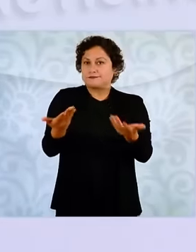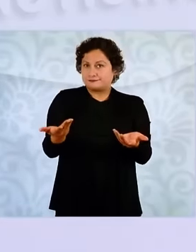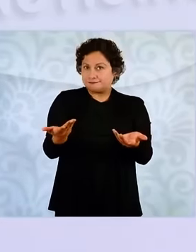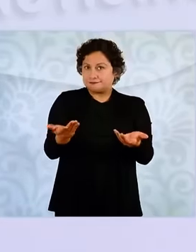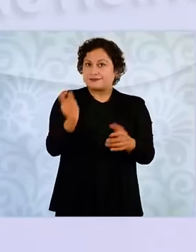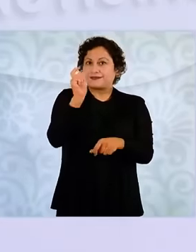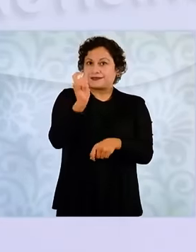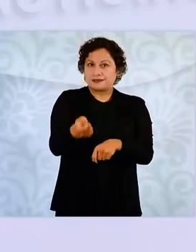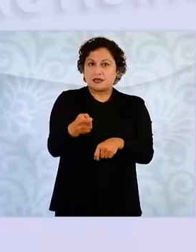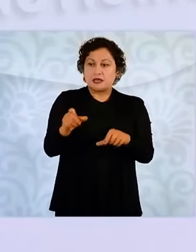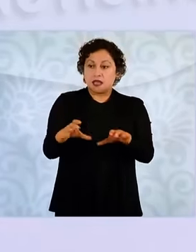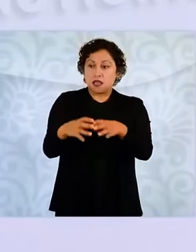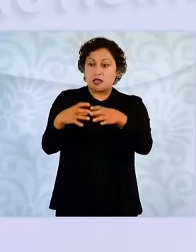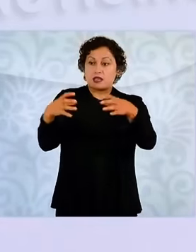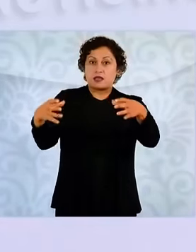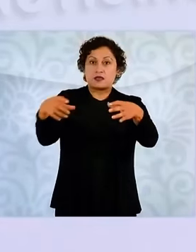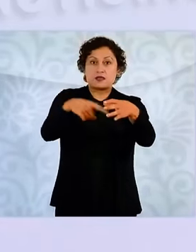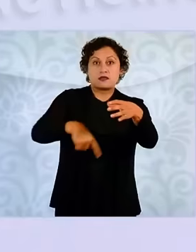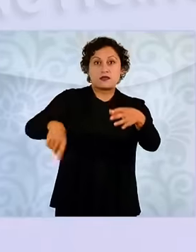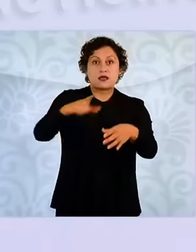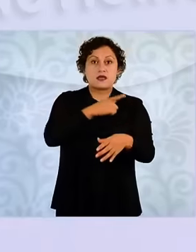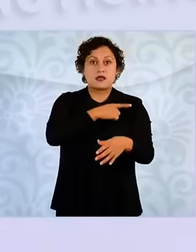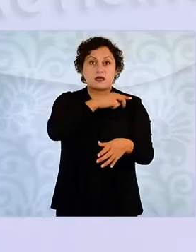una institución.